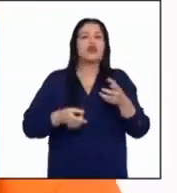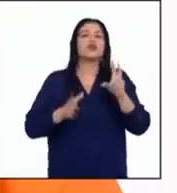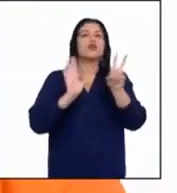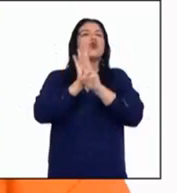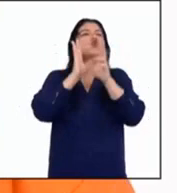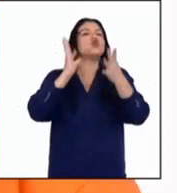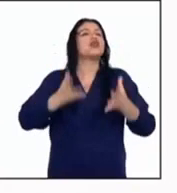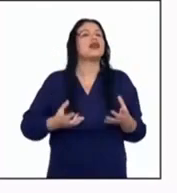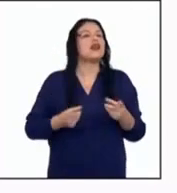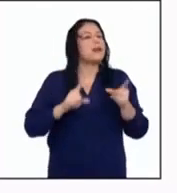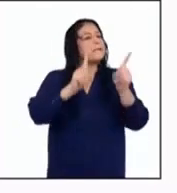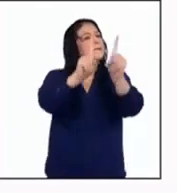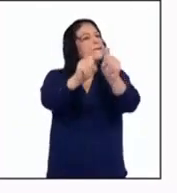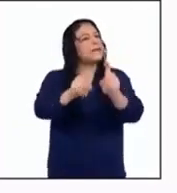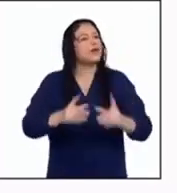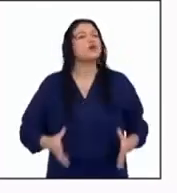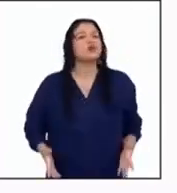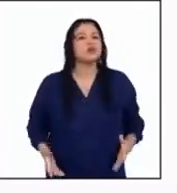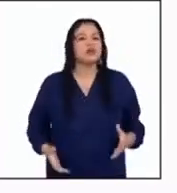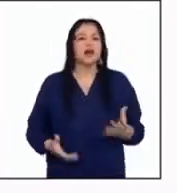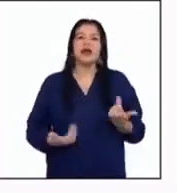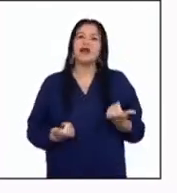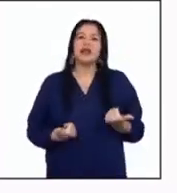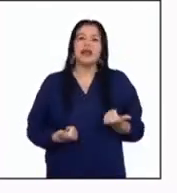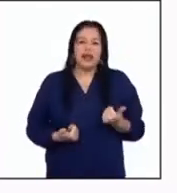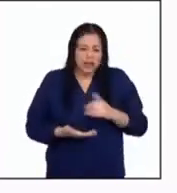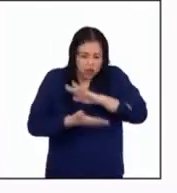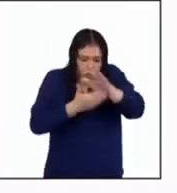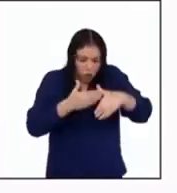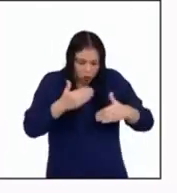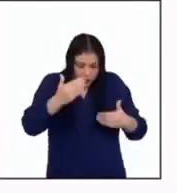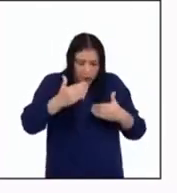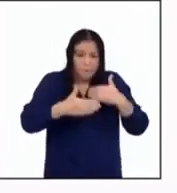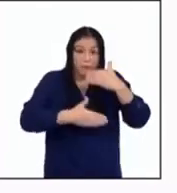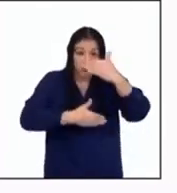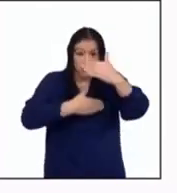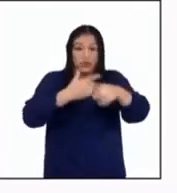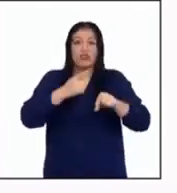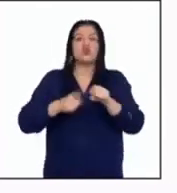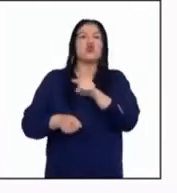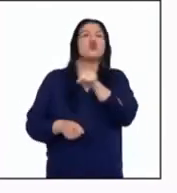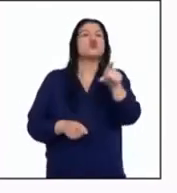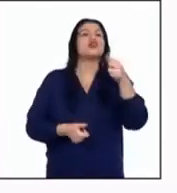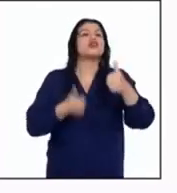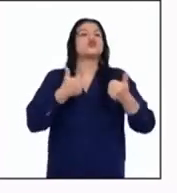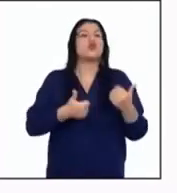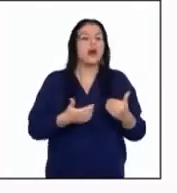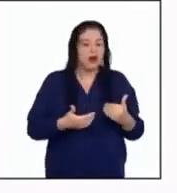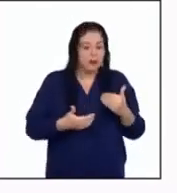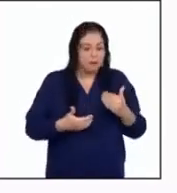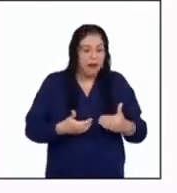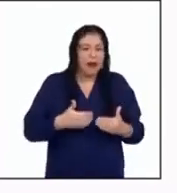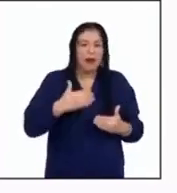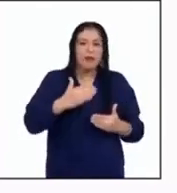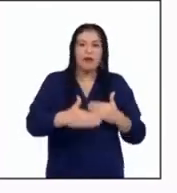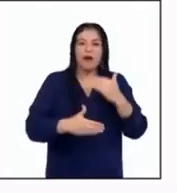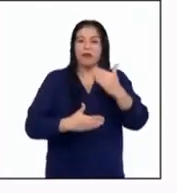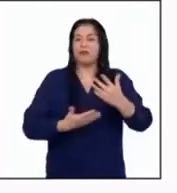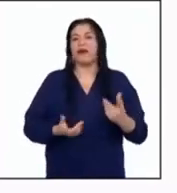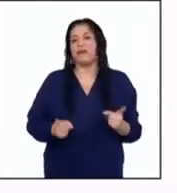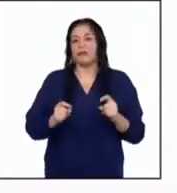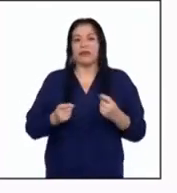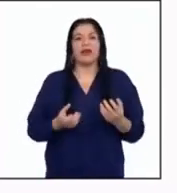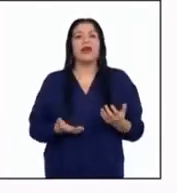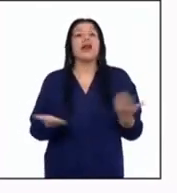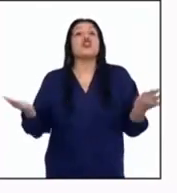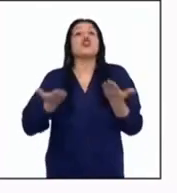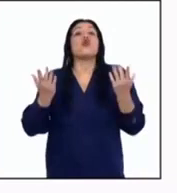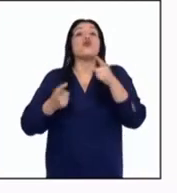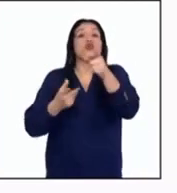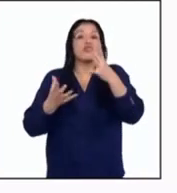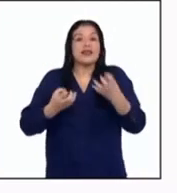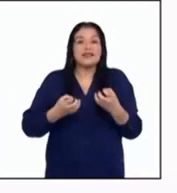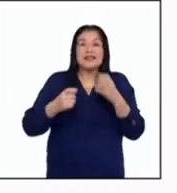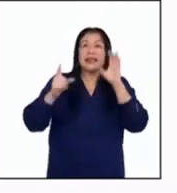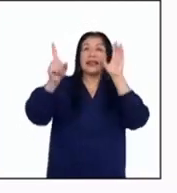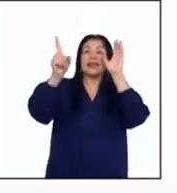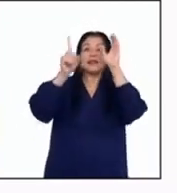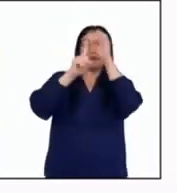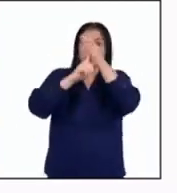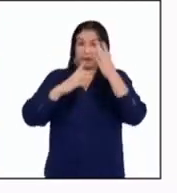les pregunta: ¿en qué parte de este proceso se encuentran? ¿Y dónde quisieran